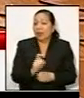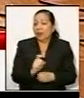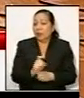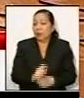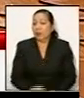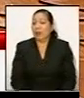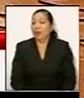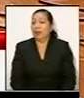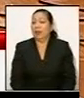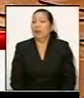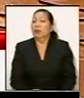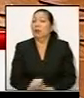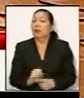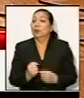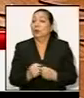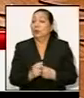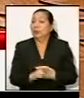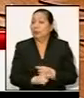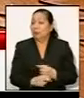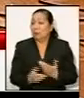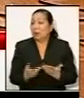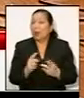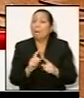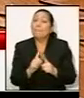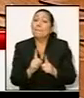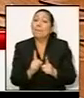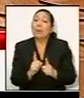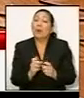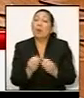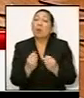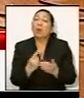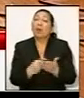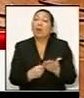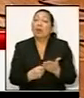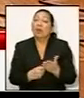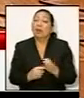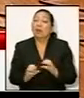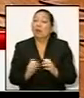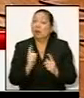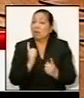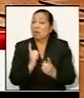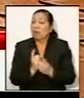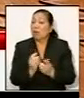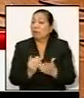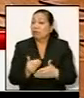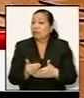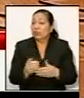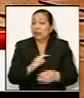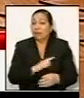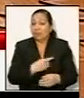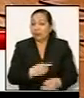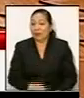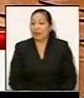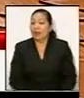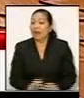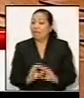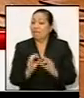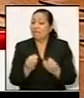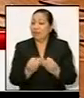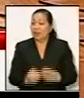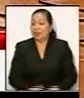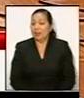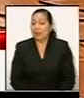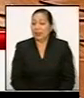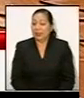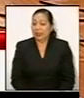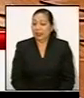y social del país la pregunta es por qué no se logró un enfoque transversal del fortalecimiento de la familia